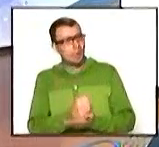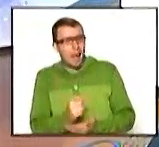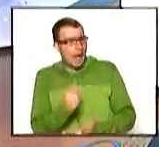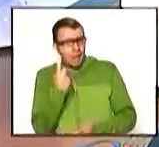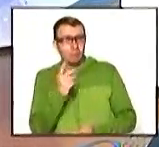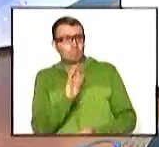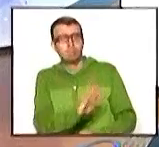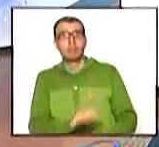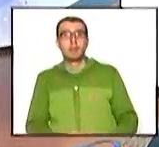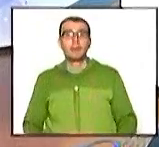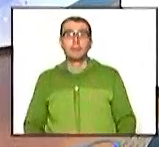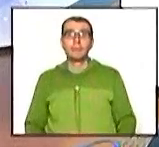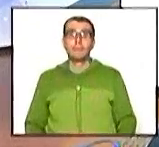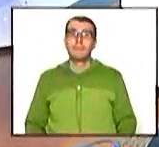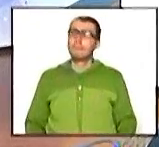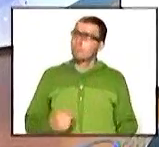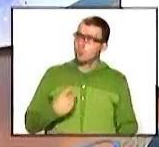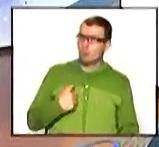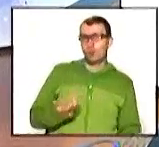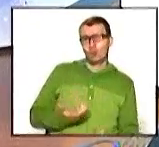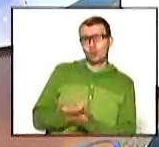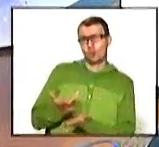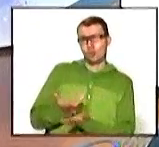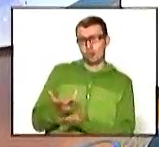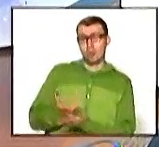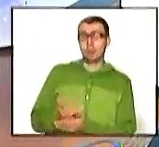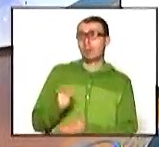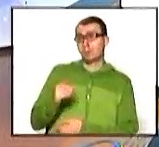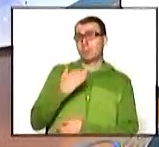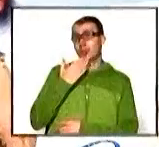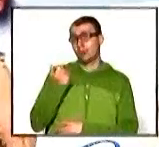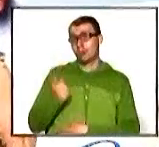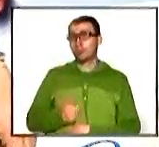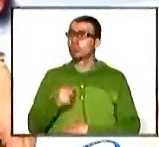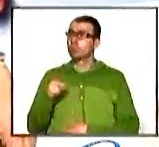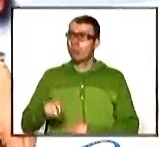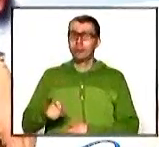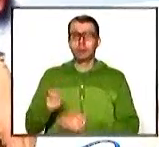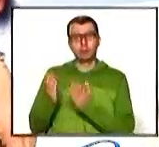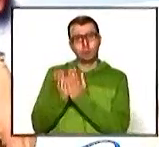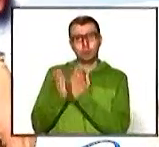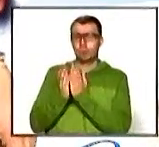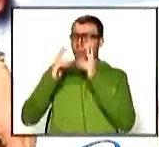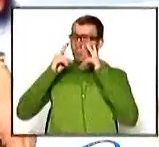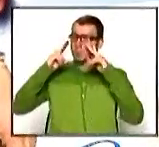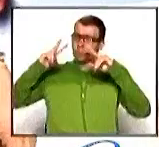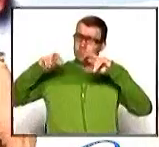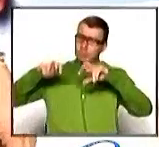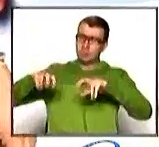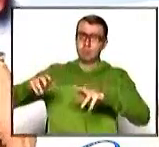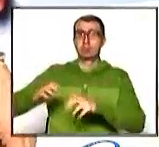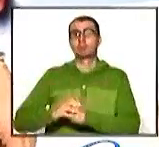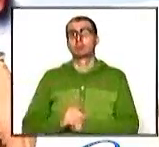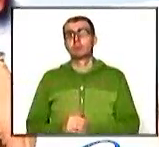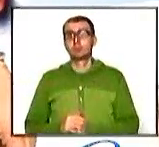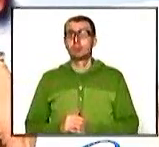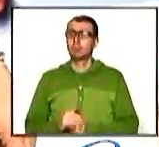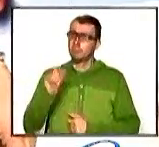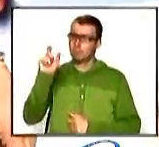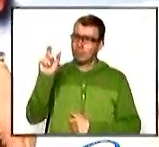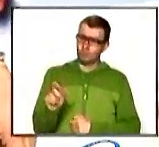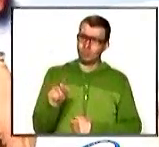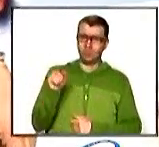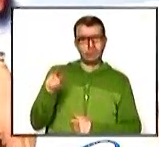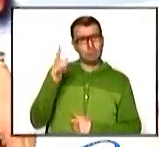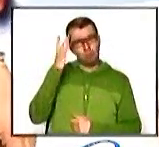Bueno, mire, más que darle una receta, es que usted debe seguir en estudios. Hay que mirar por qué una persona está